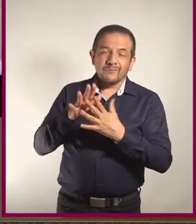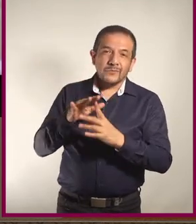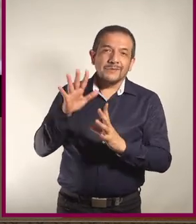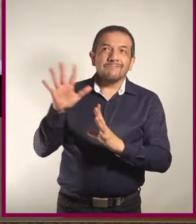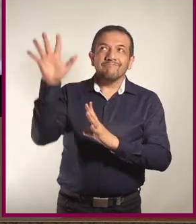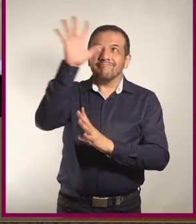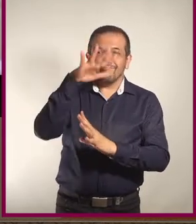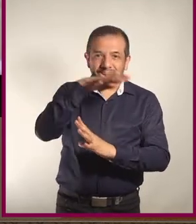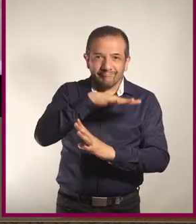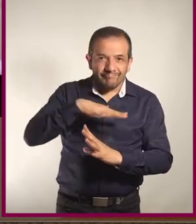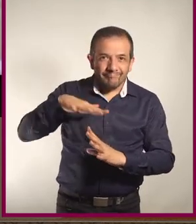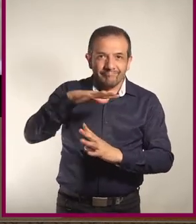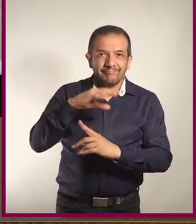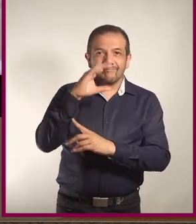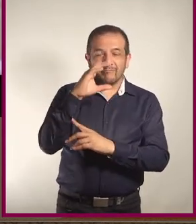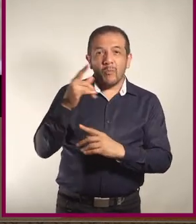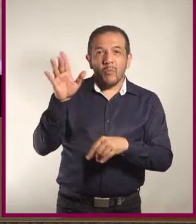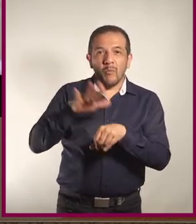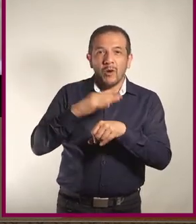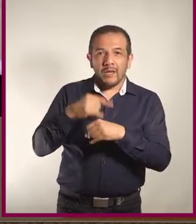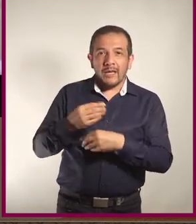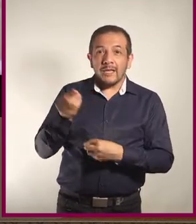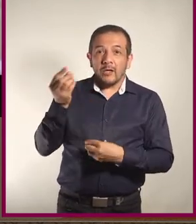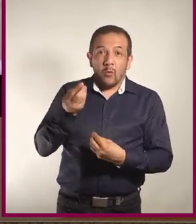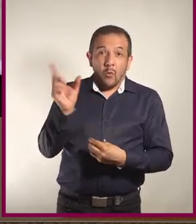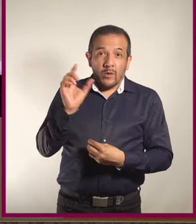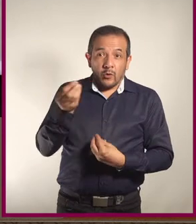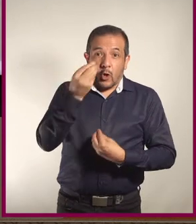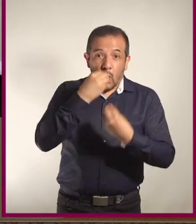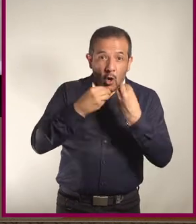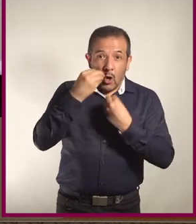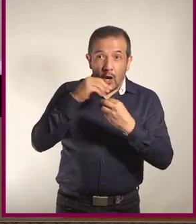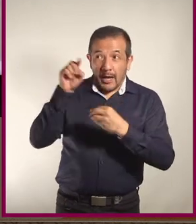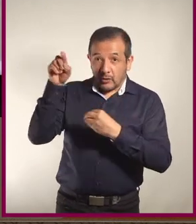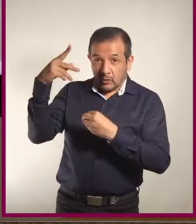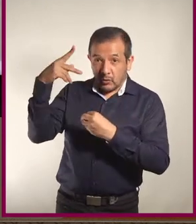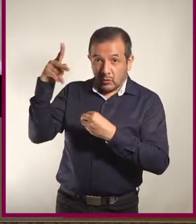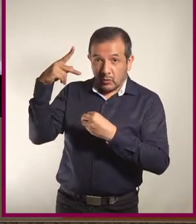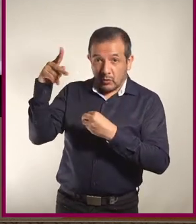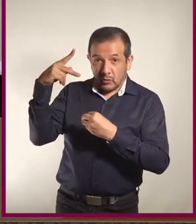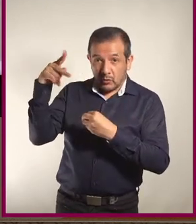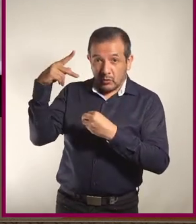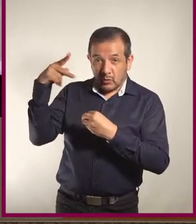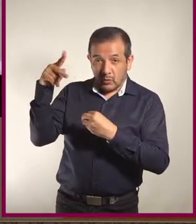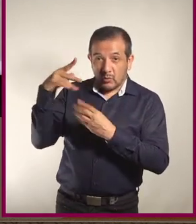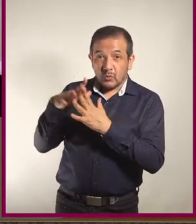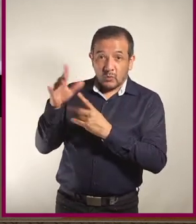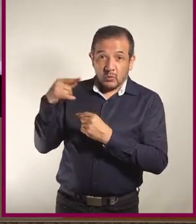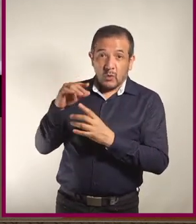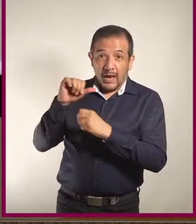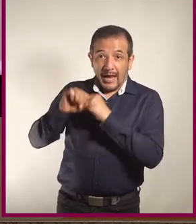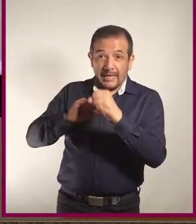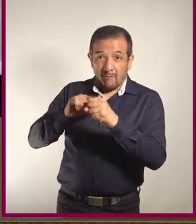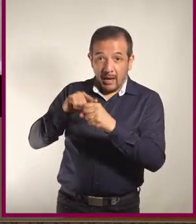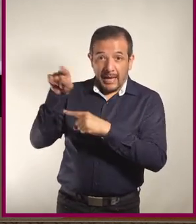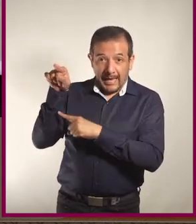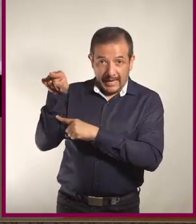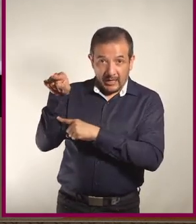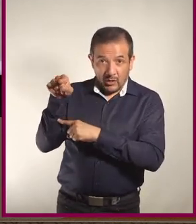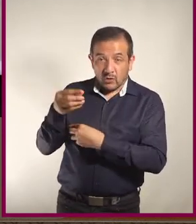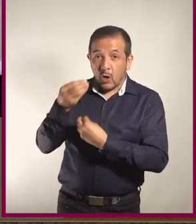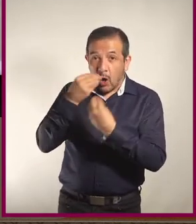cambio climático, porque todas las flatulencias de los animales son de los principales gases que